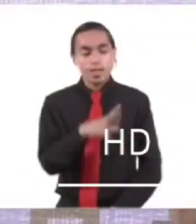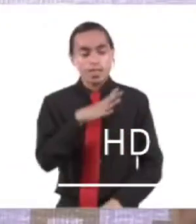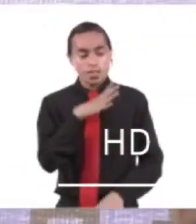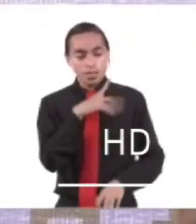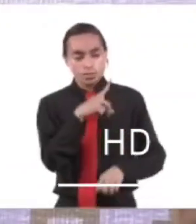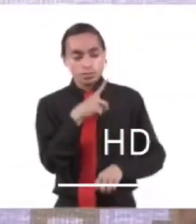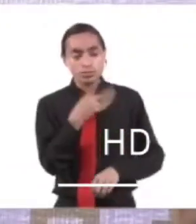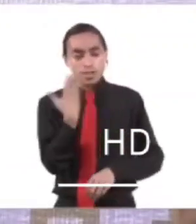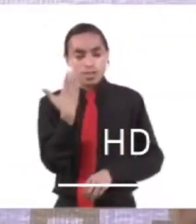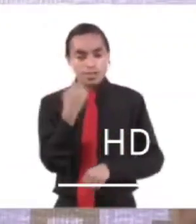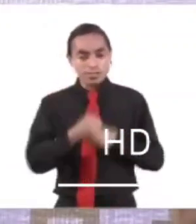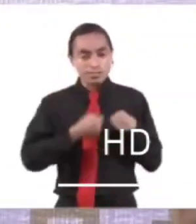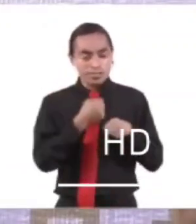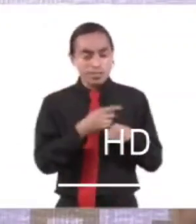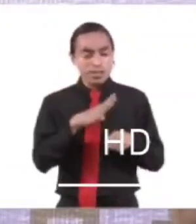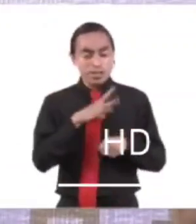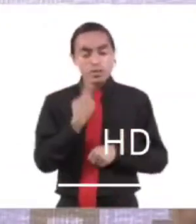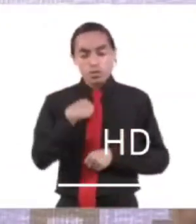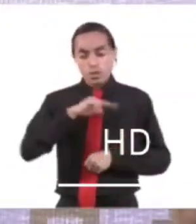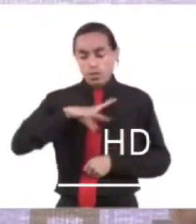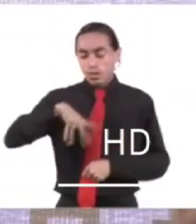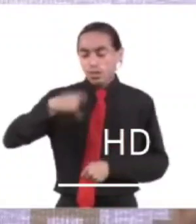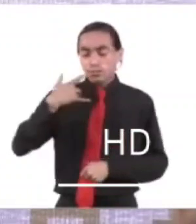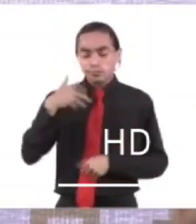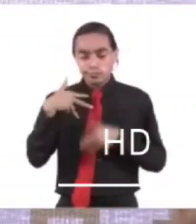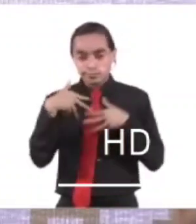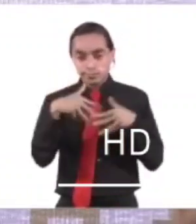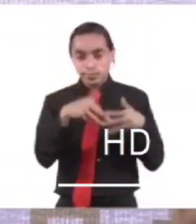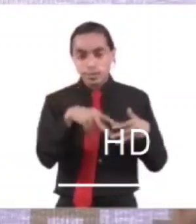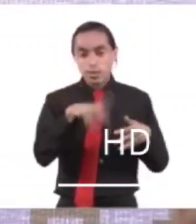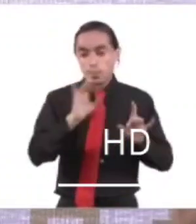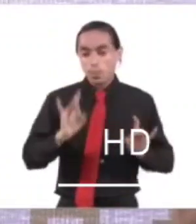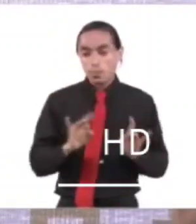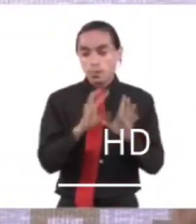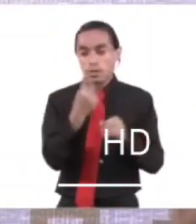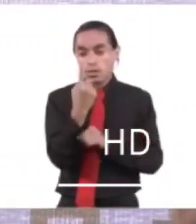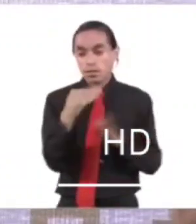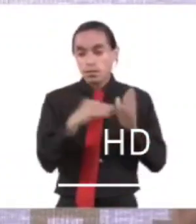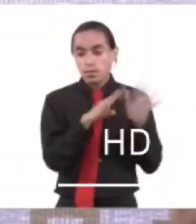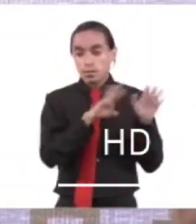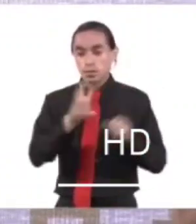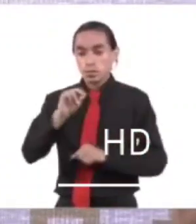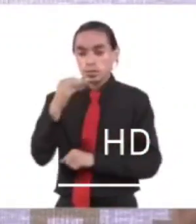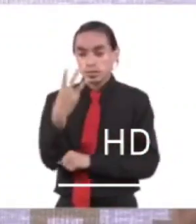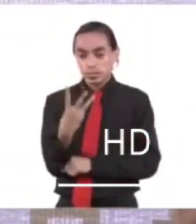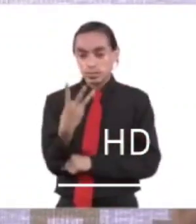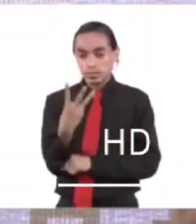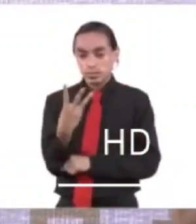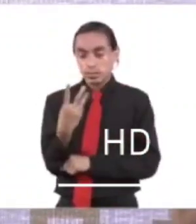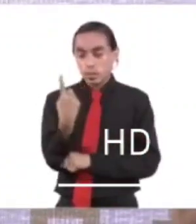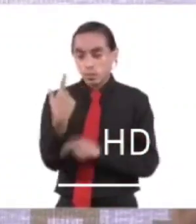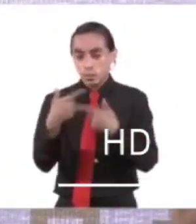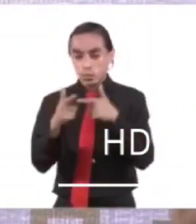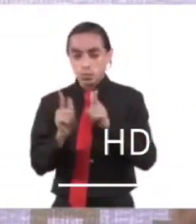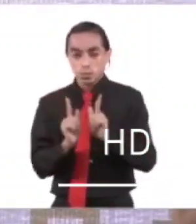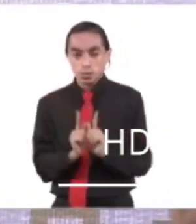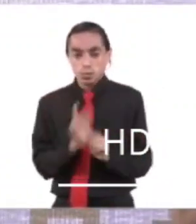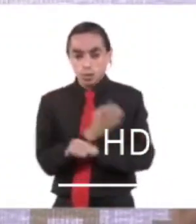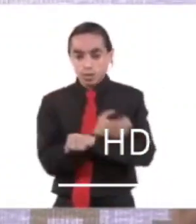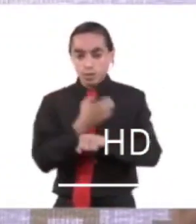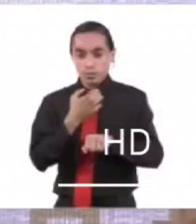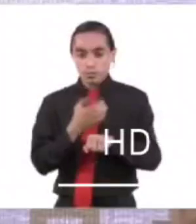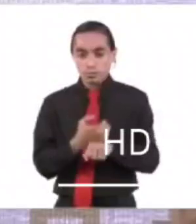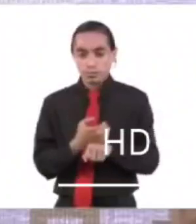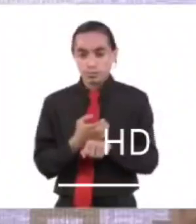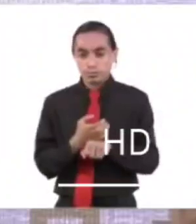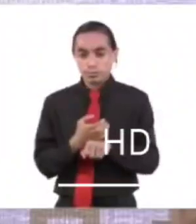las batallas por allá, pero llegó un momento en el año de 1993 que un grupo de